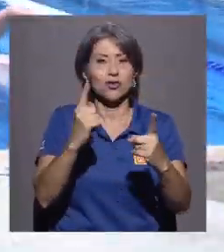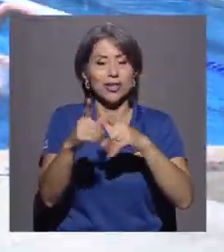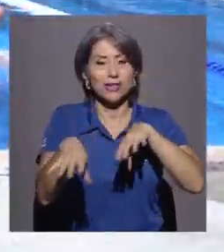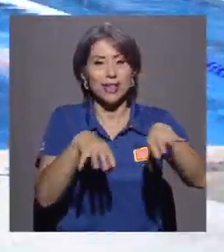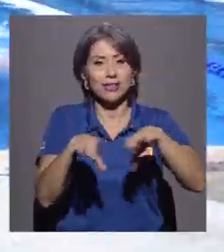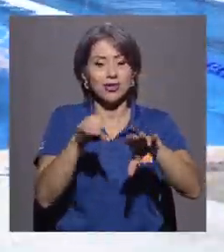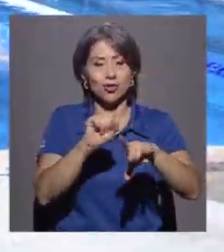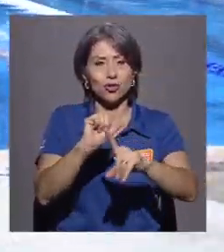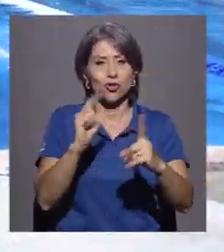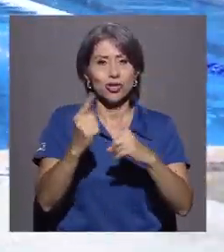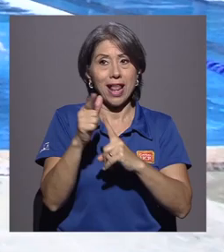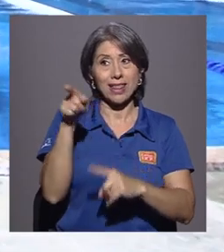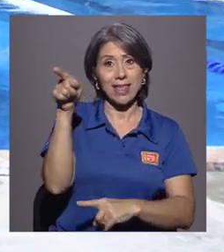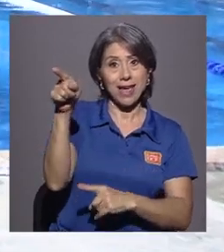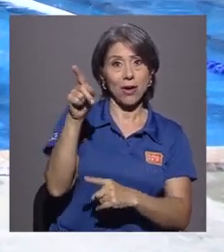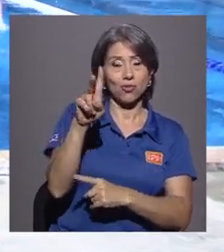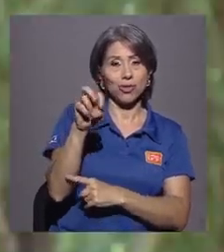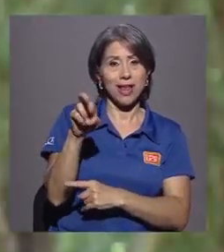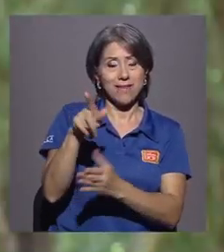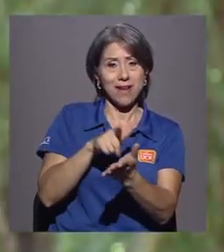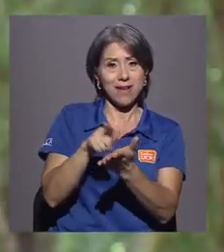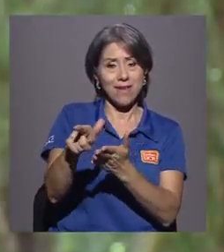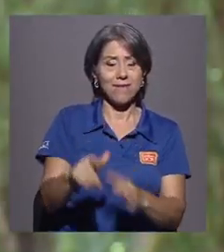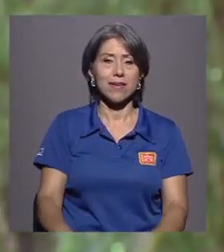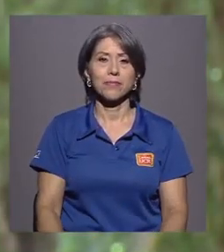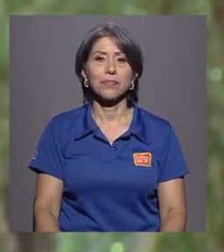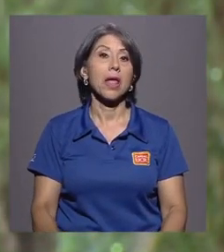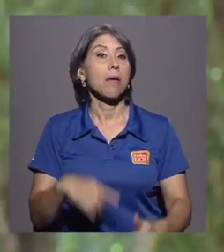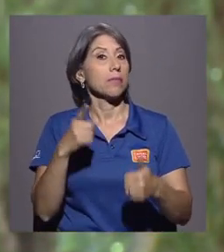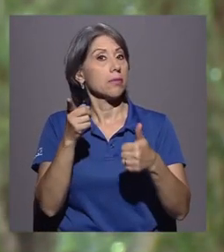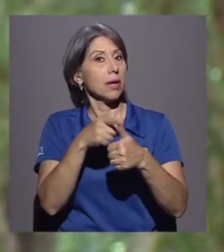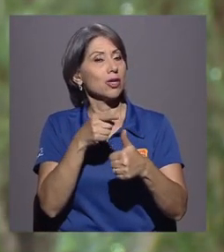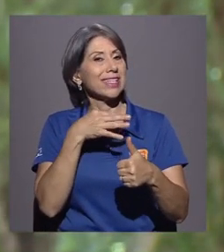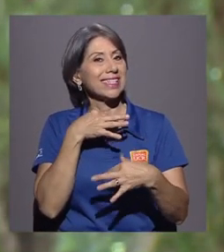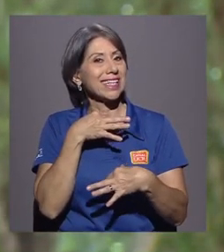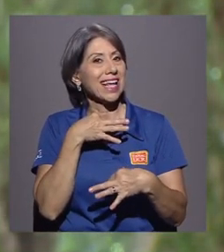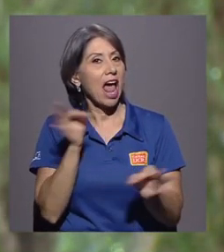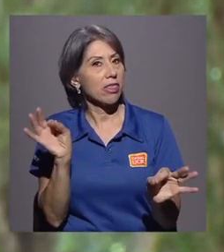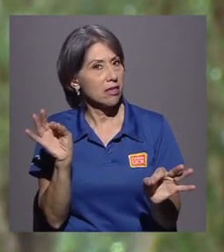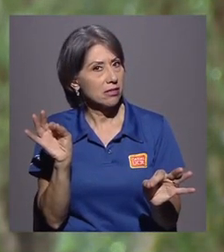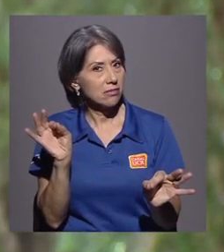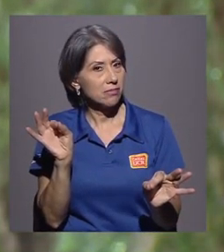sede. En primer lugar es gratis, muy gratis.